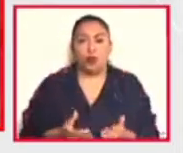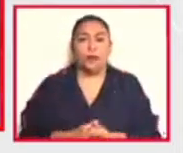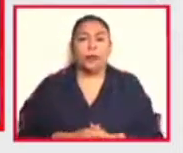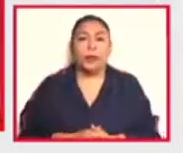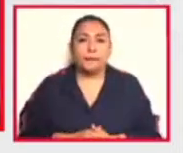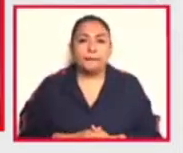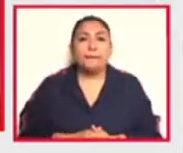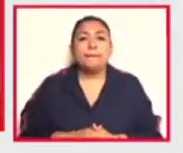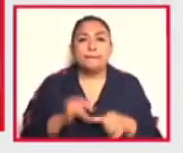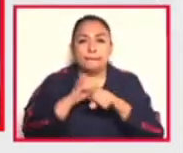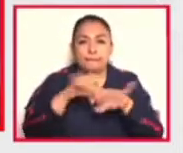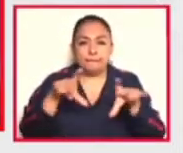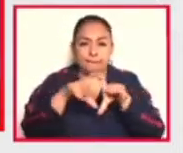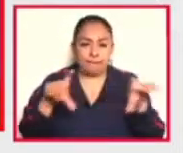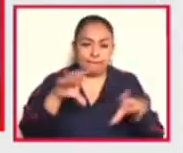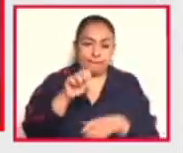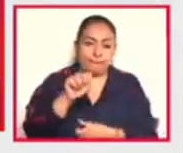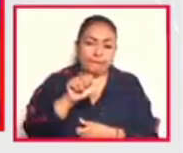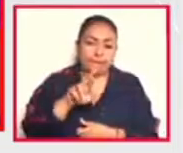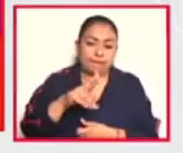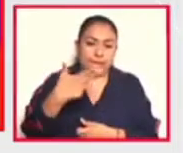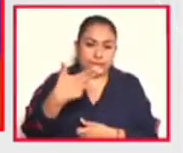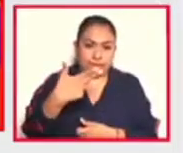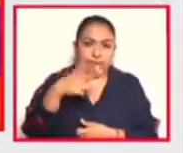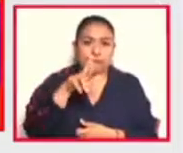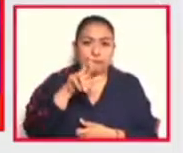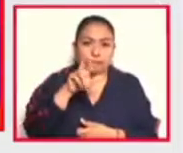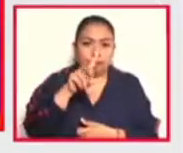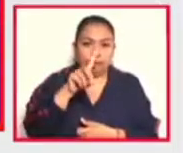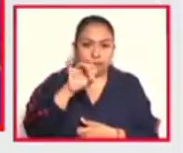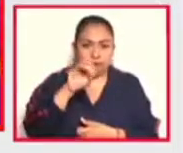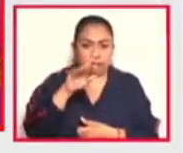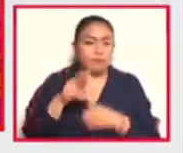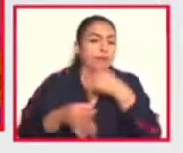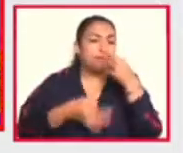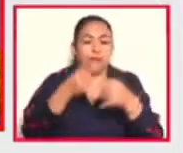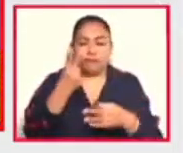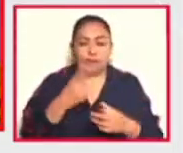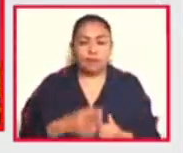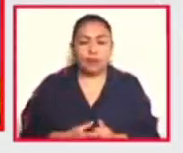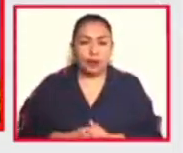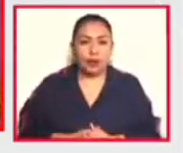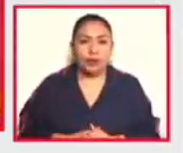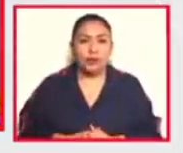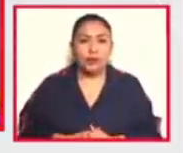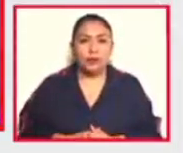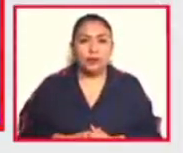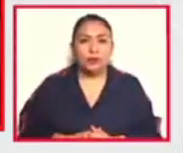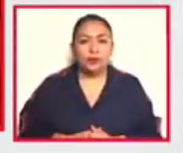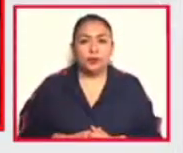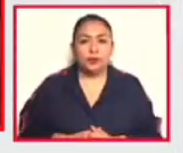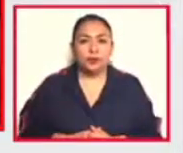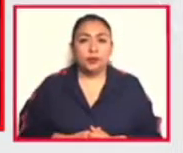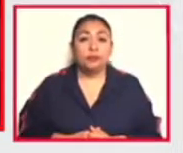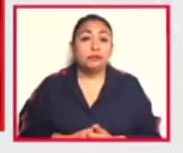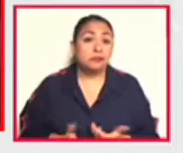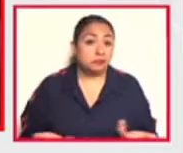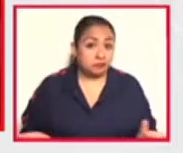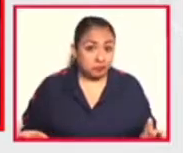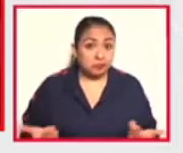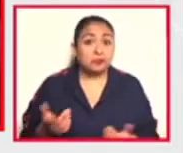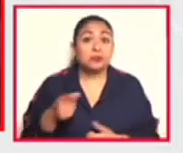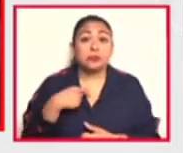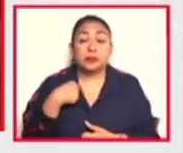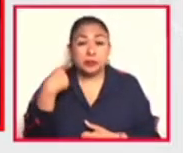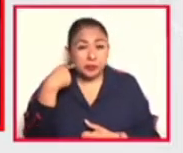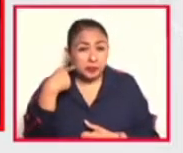Con información y texto de César H. Meléndez, Rodrigo Peredo, Noticias 22. Bueno, ahora que escuchaba esta